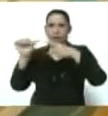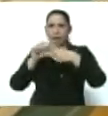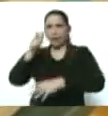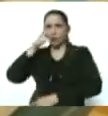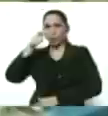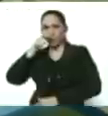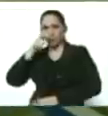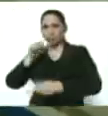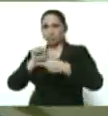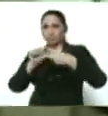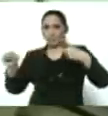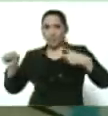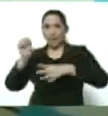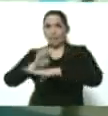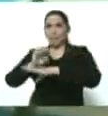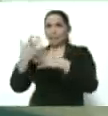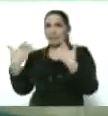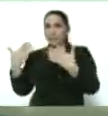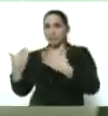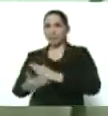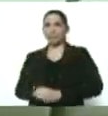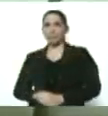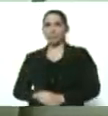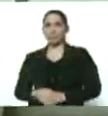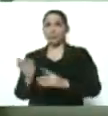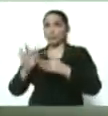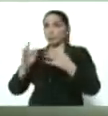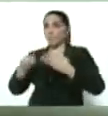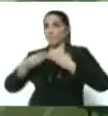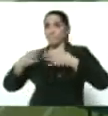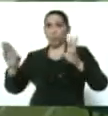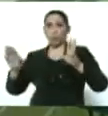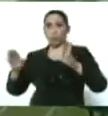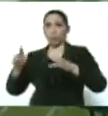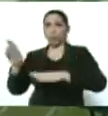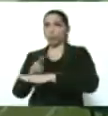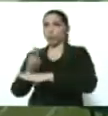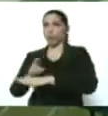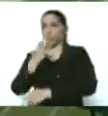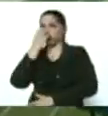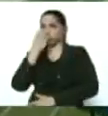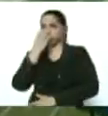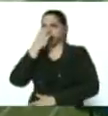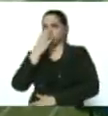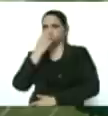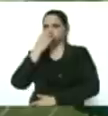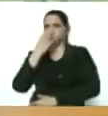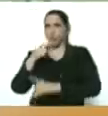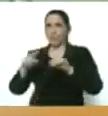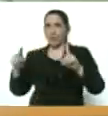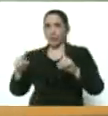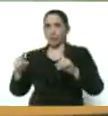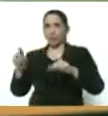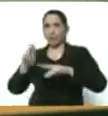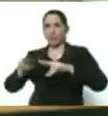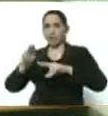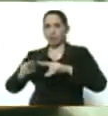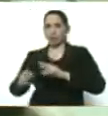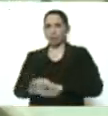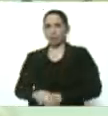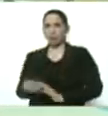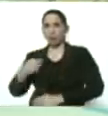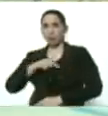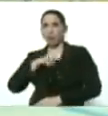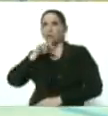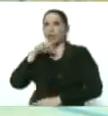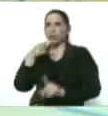observación, el área de emergencia y poner en funcionamiento esta unidad de cuidados intensivos para pediatría. Estamos hablando de que